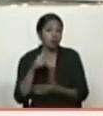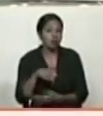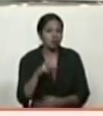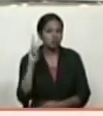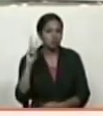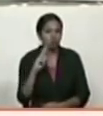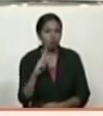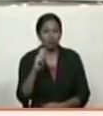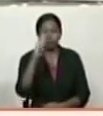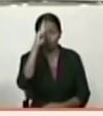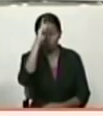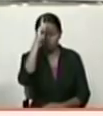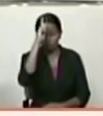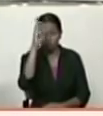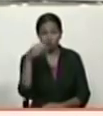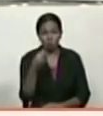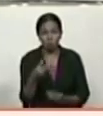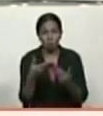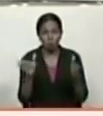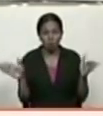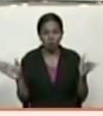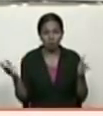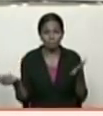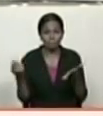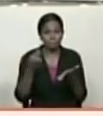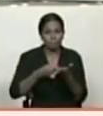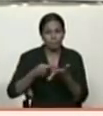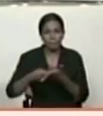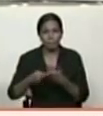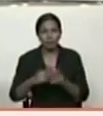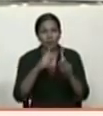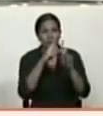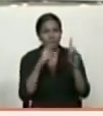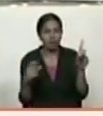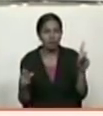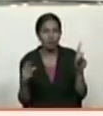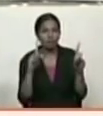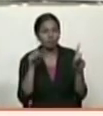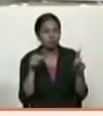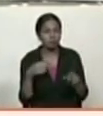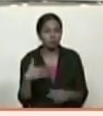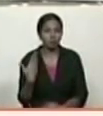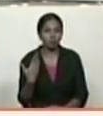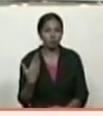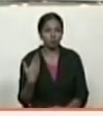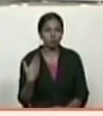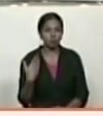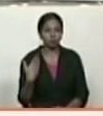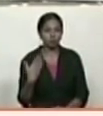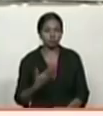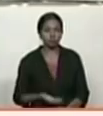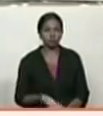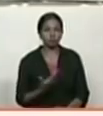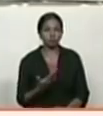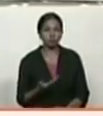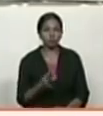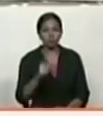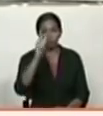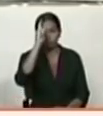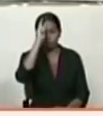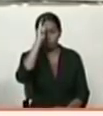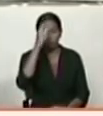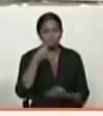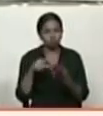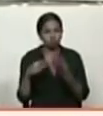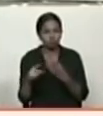abierto las puertas para inversión en materia energética, para poder también importar de Turquía productos